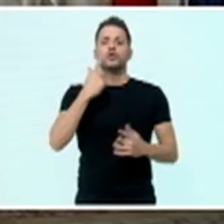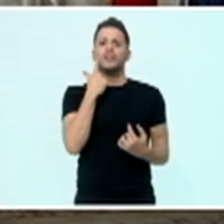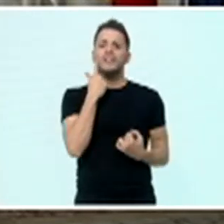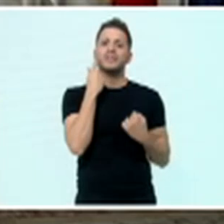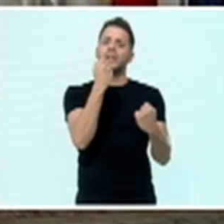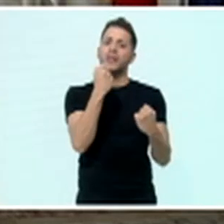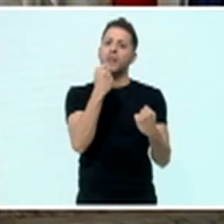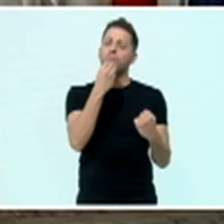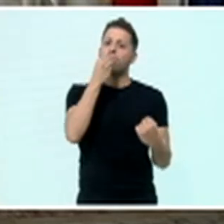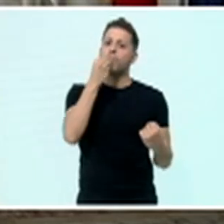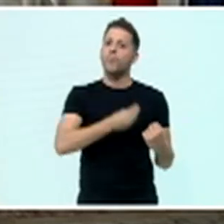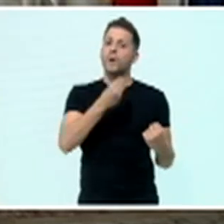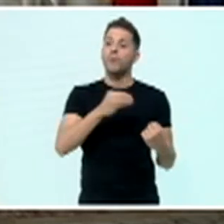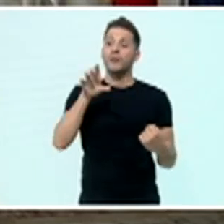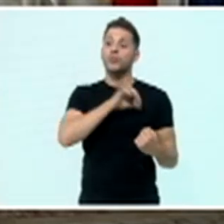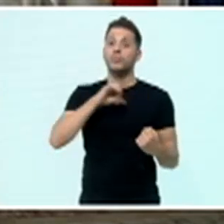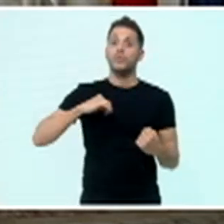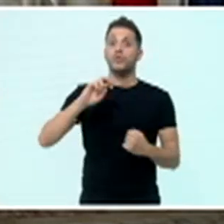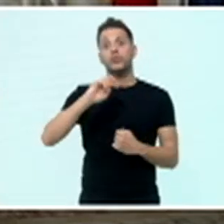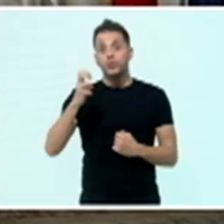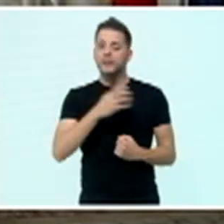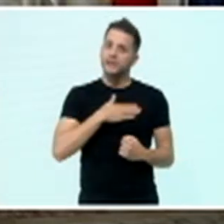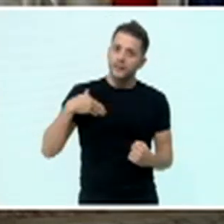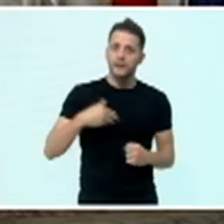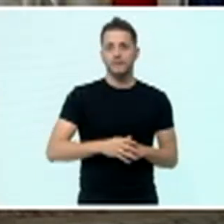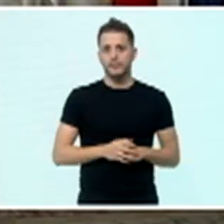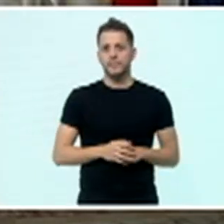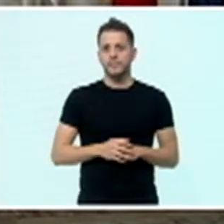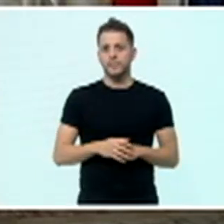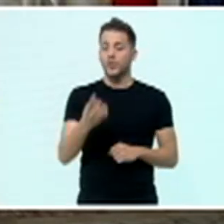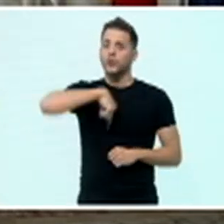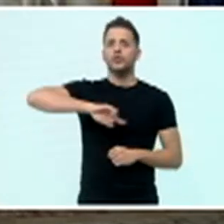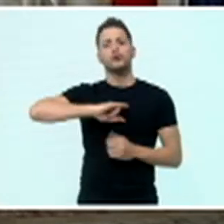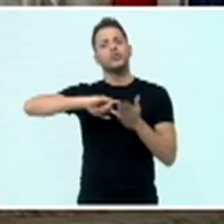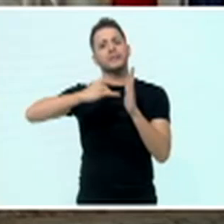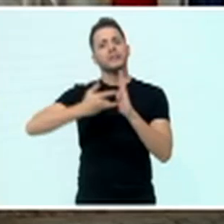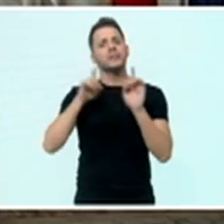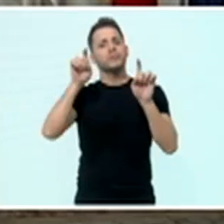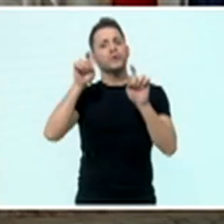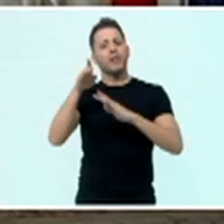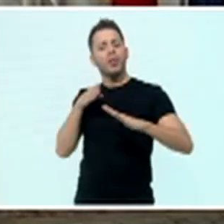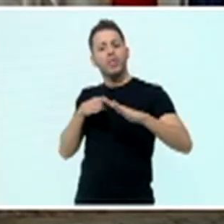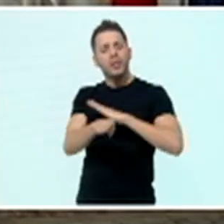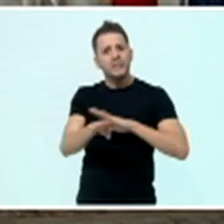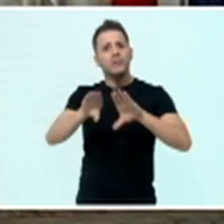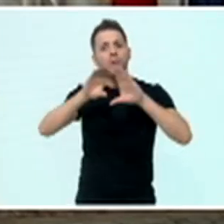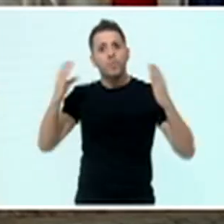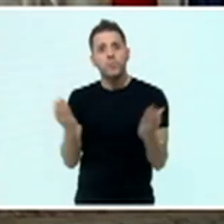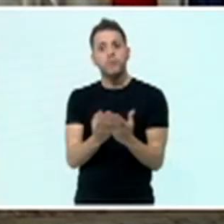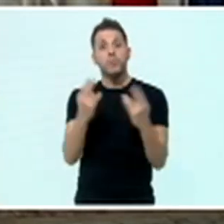para sí muchas otras autonomías. Que tenemos un sistema educativo accesible, universal,